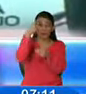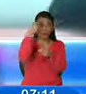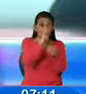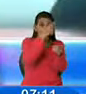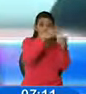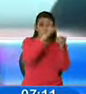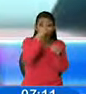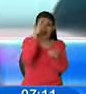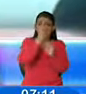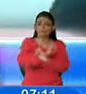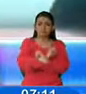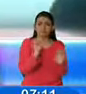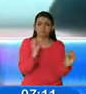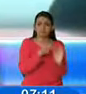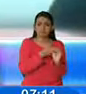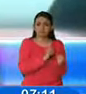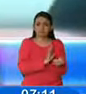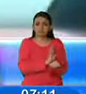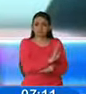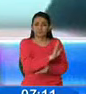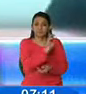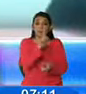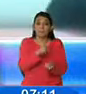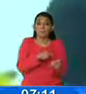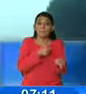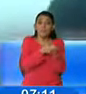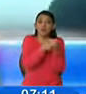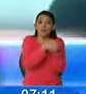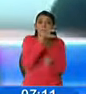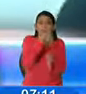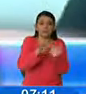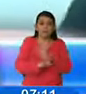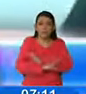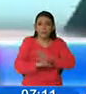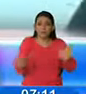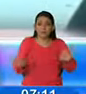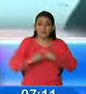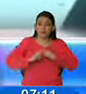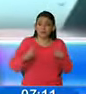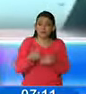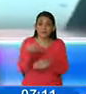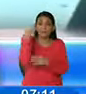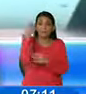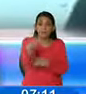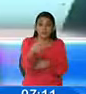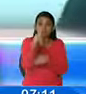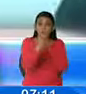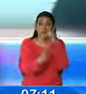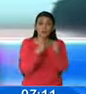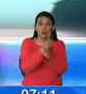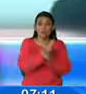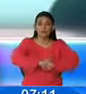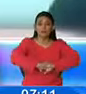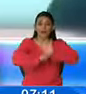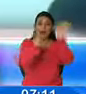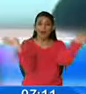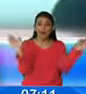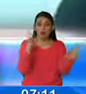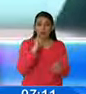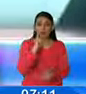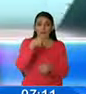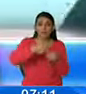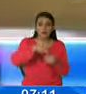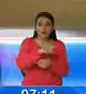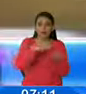venidero. Eso quedará claro en este momento y para los próximos 4 años del